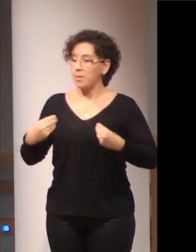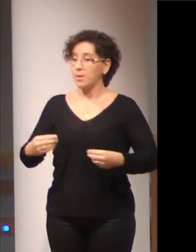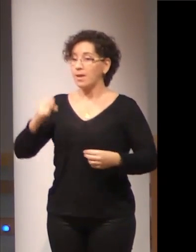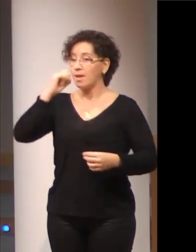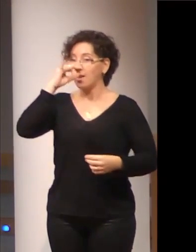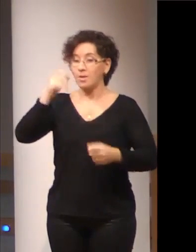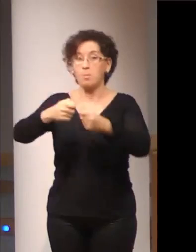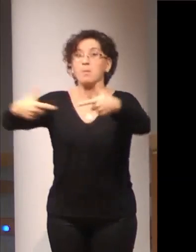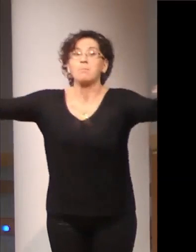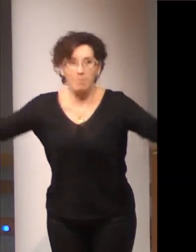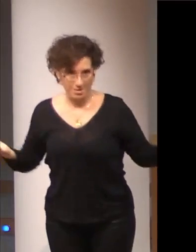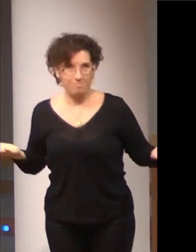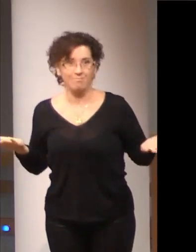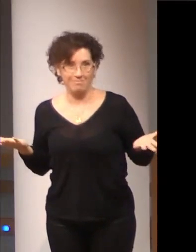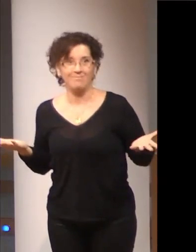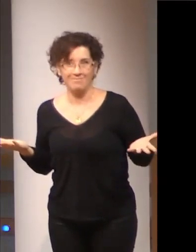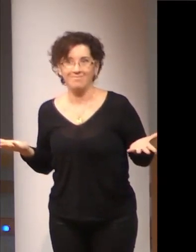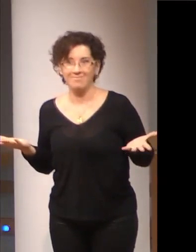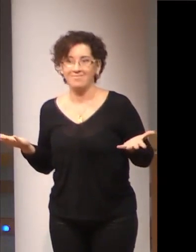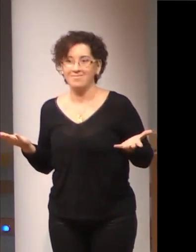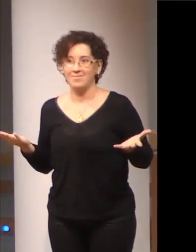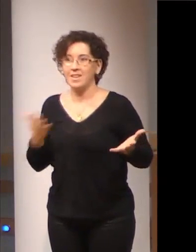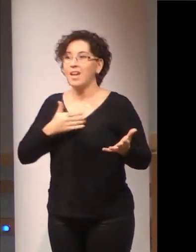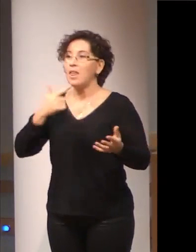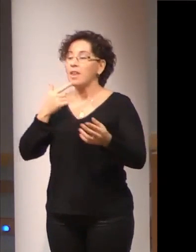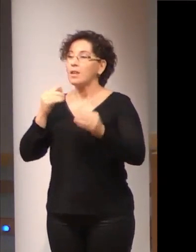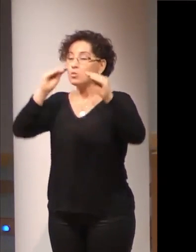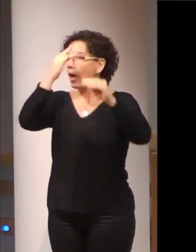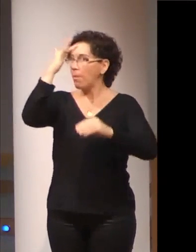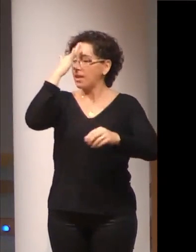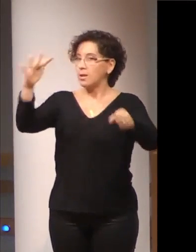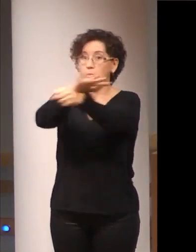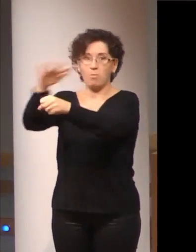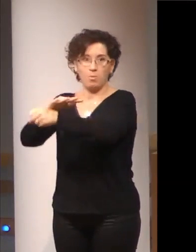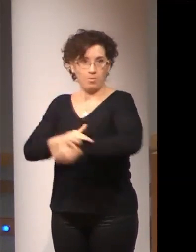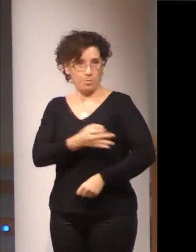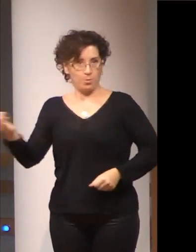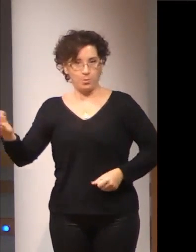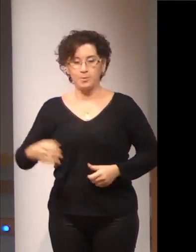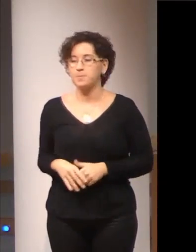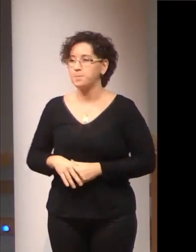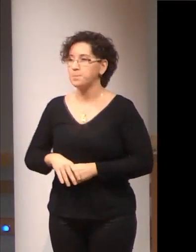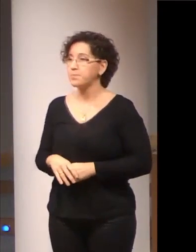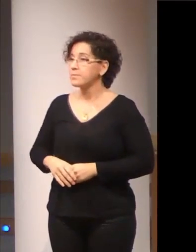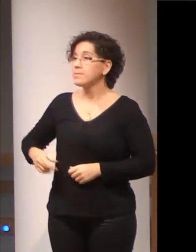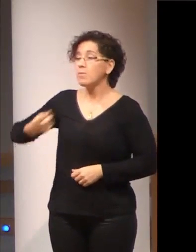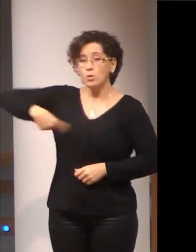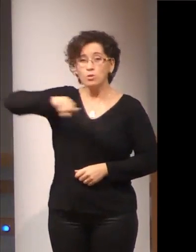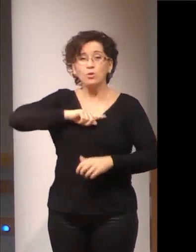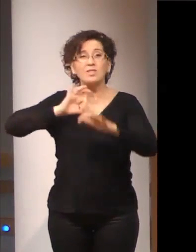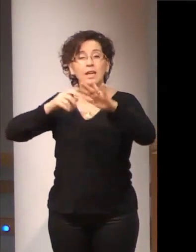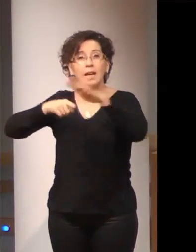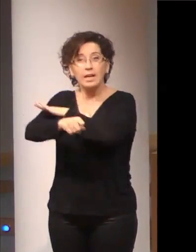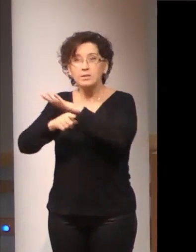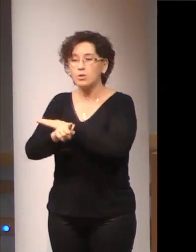respondiendo a las expectativas que hemos generado. Nosotros tenemos mucha experiencia en la gestión de